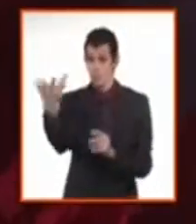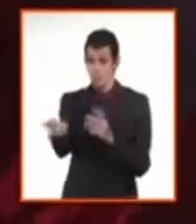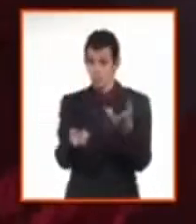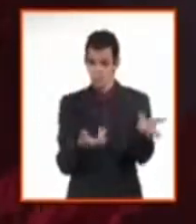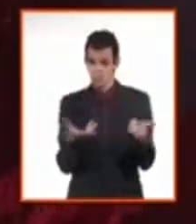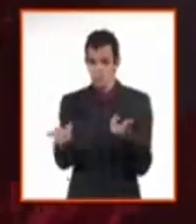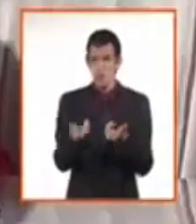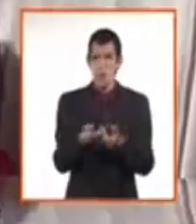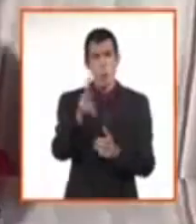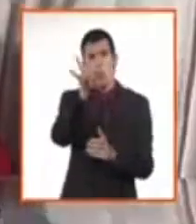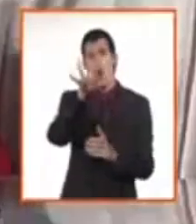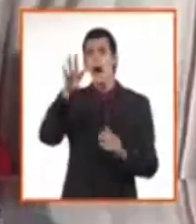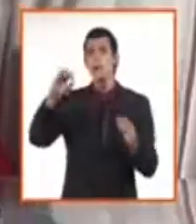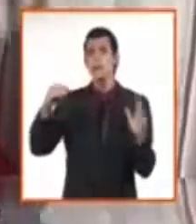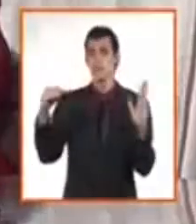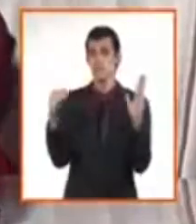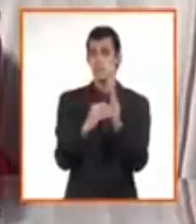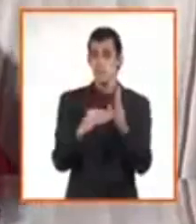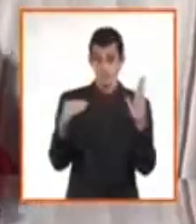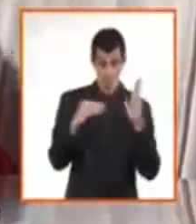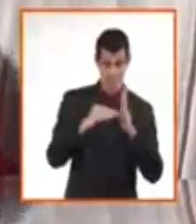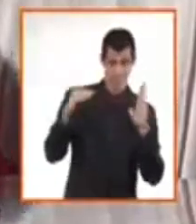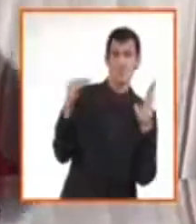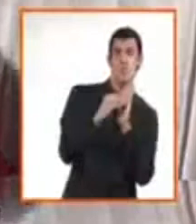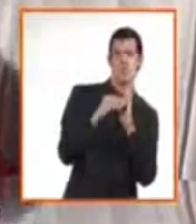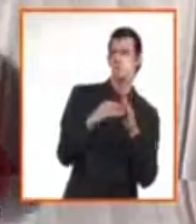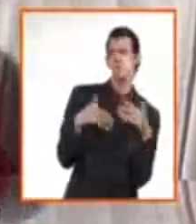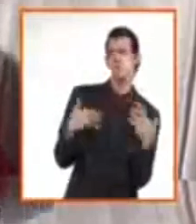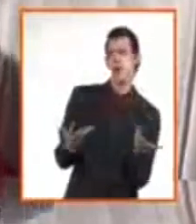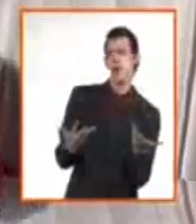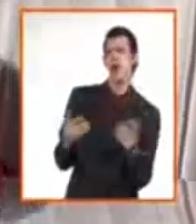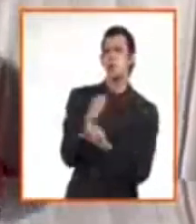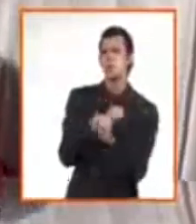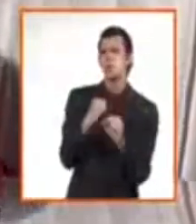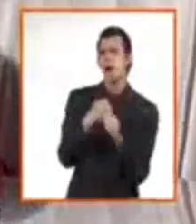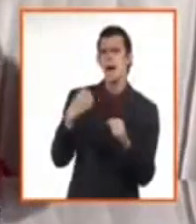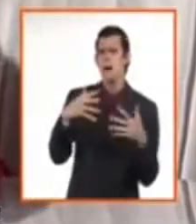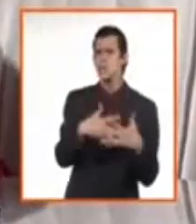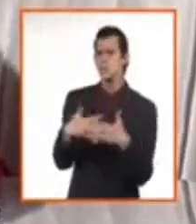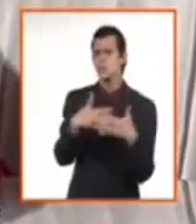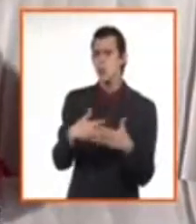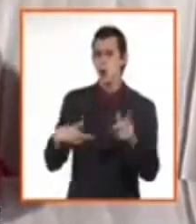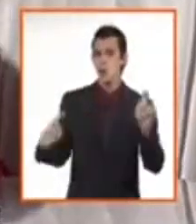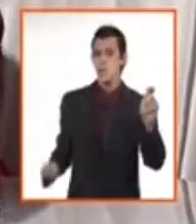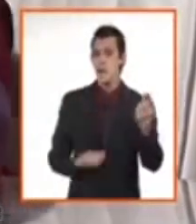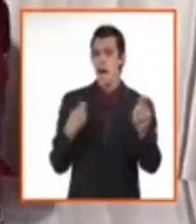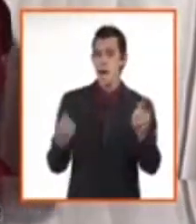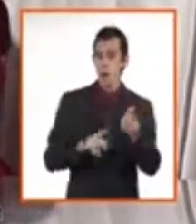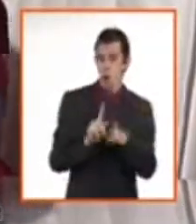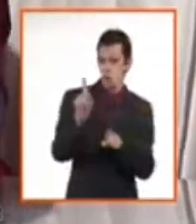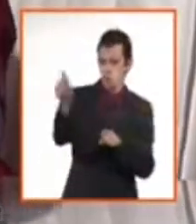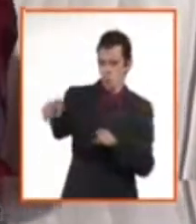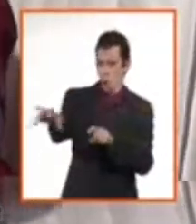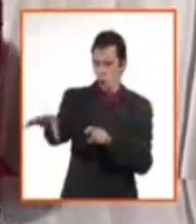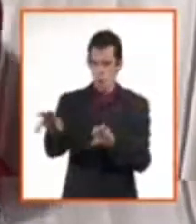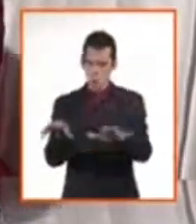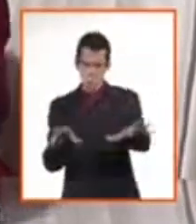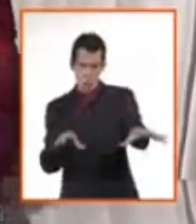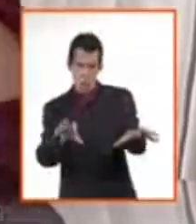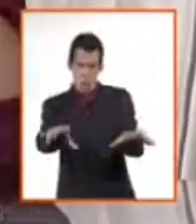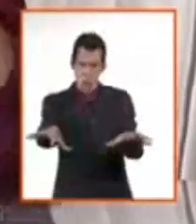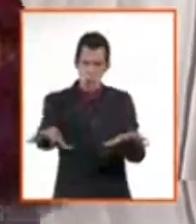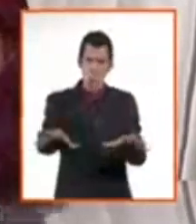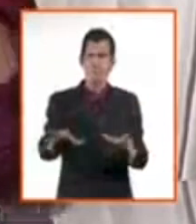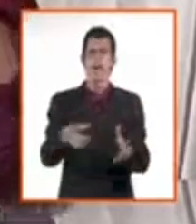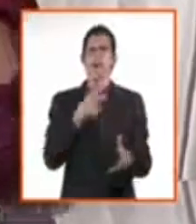lo mejorado lo dijo y acaban de aprobar en dos sesiones del congreso 40.000 millones de dólares para ucrania ojos que